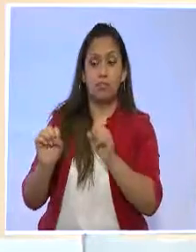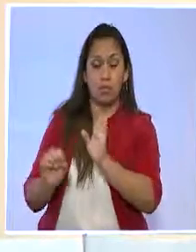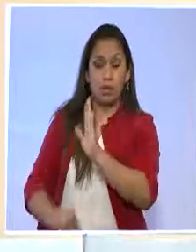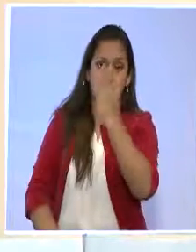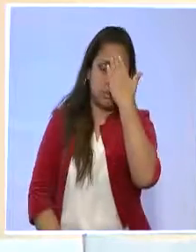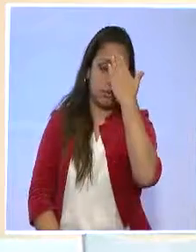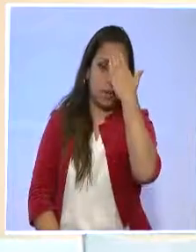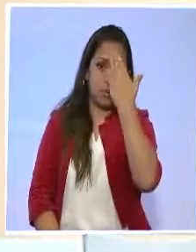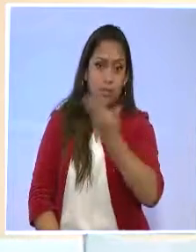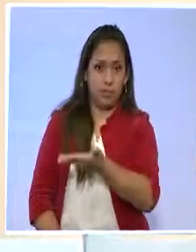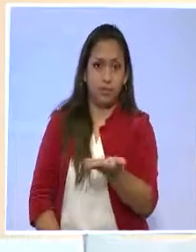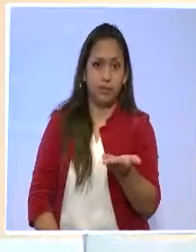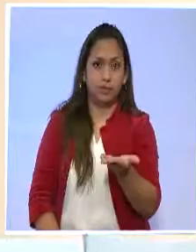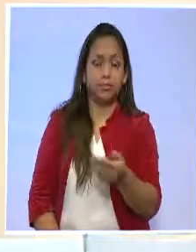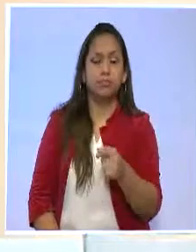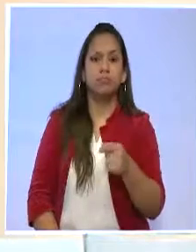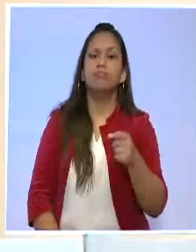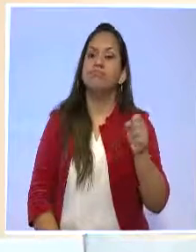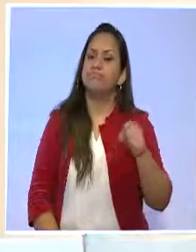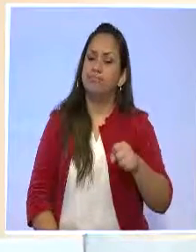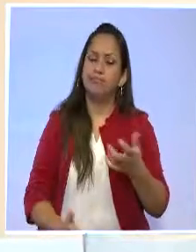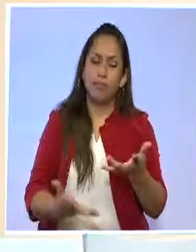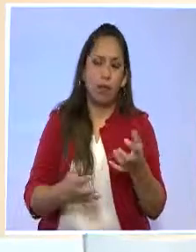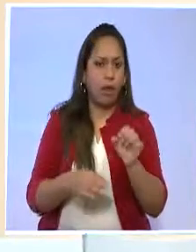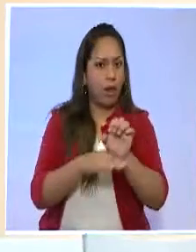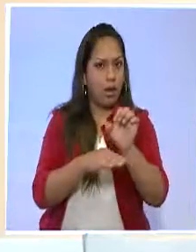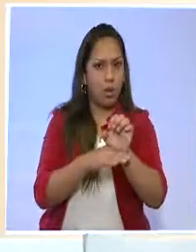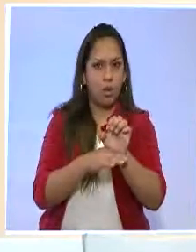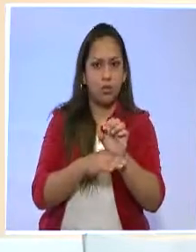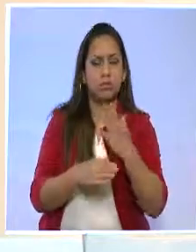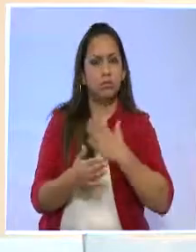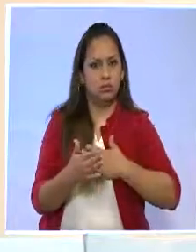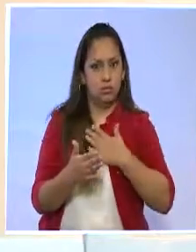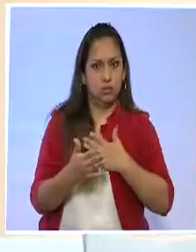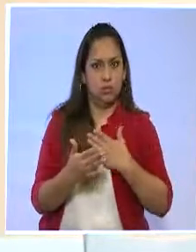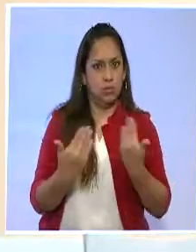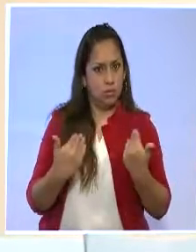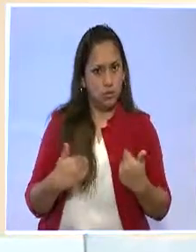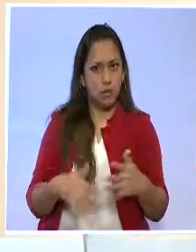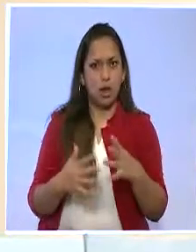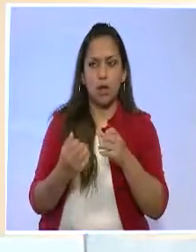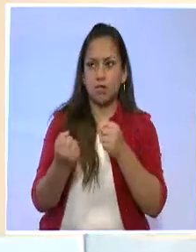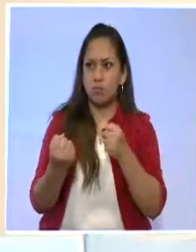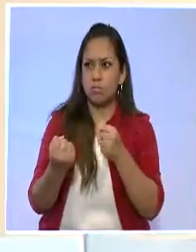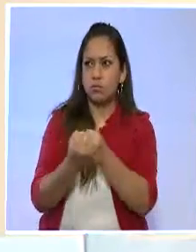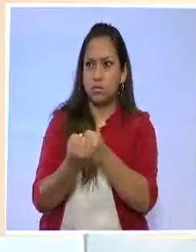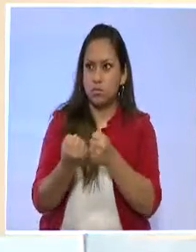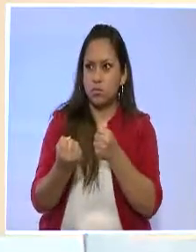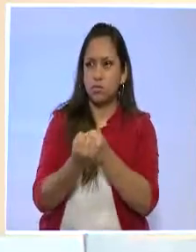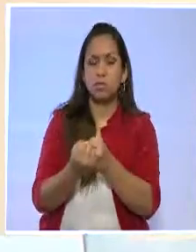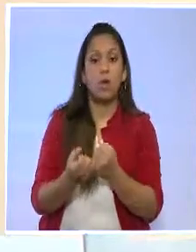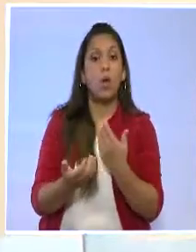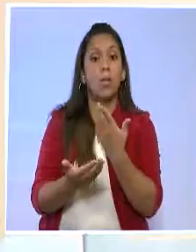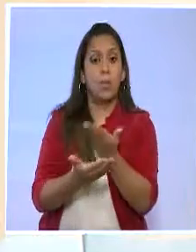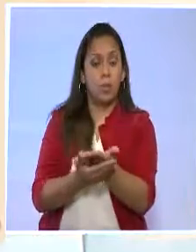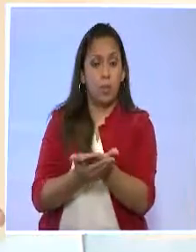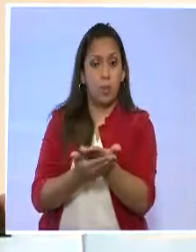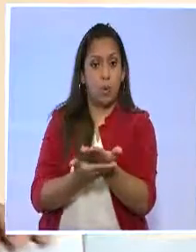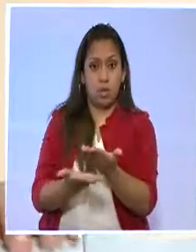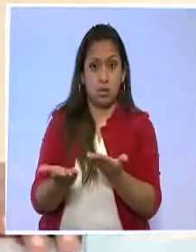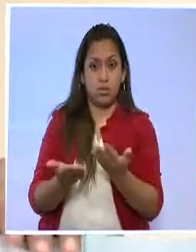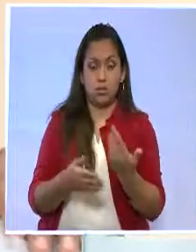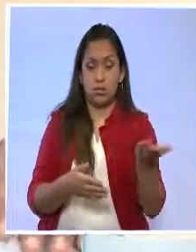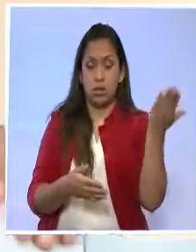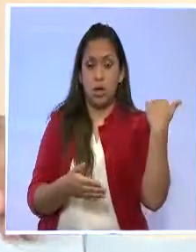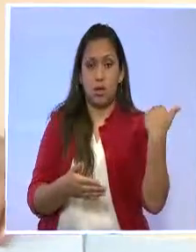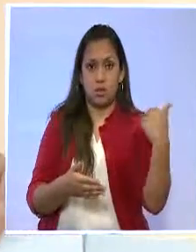sentados del interés del ecuador en contar con esas herramientas que fue ya una de las propuestas que se había realizado hace algún tiempo por parte del ecuador